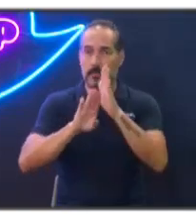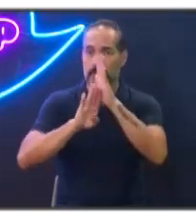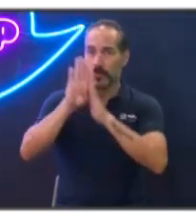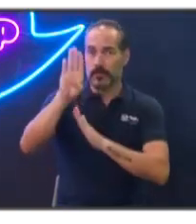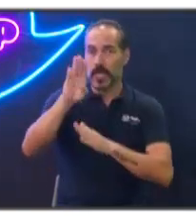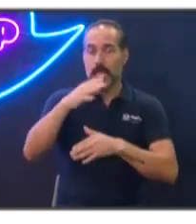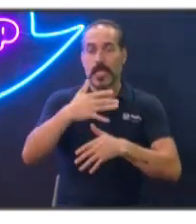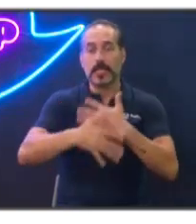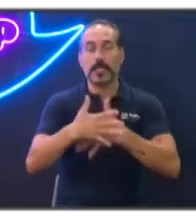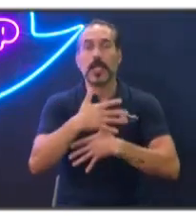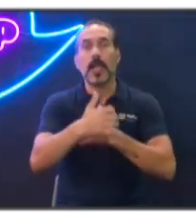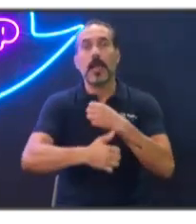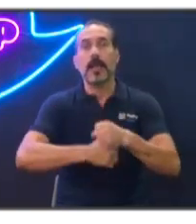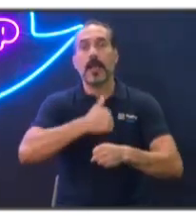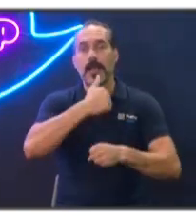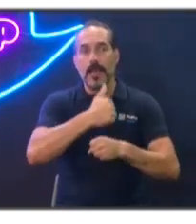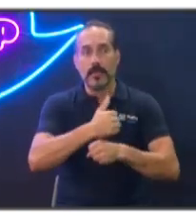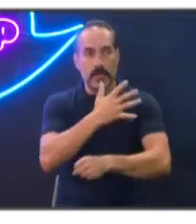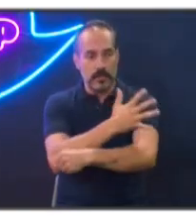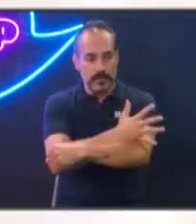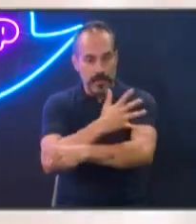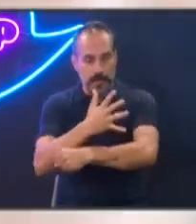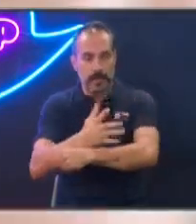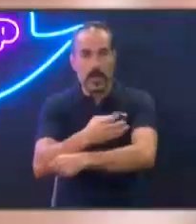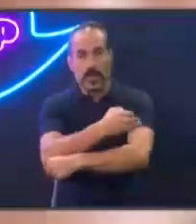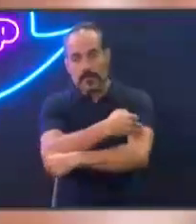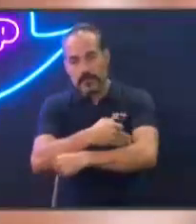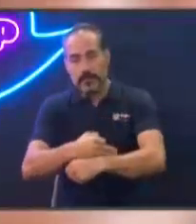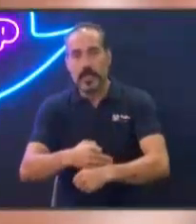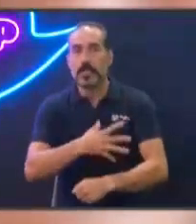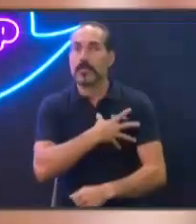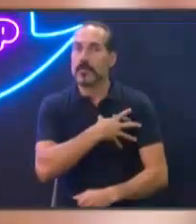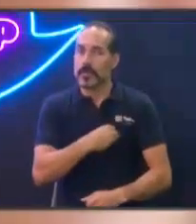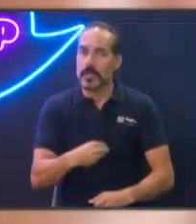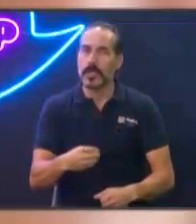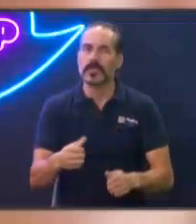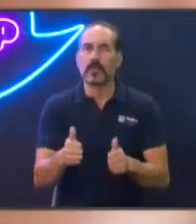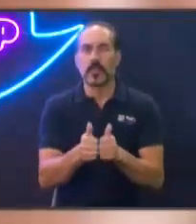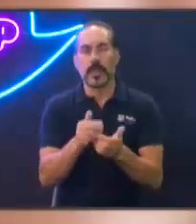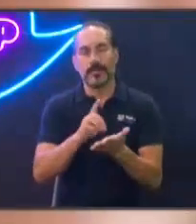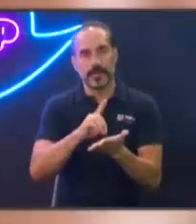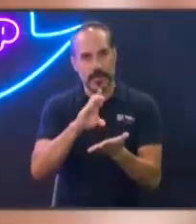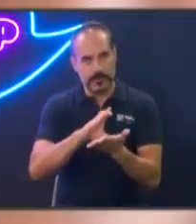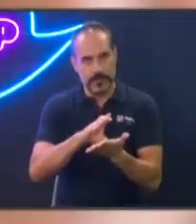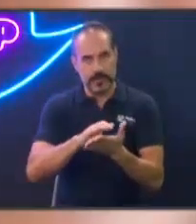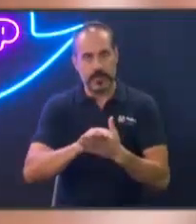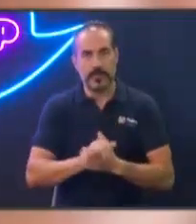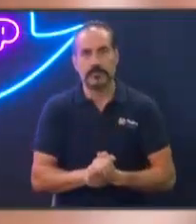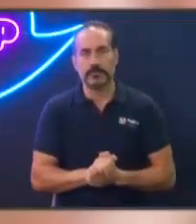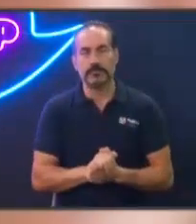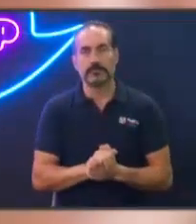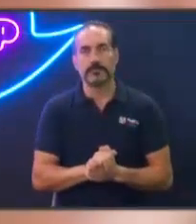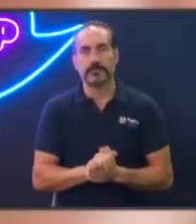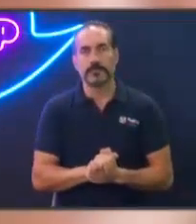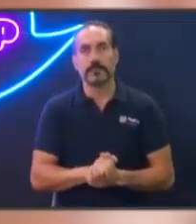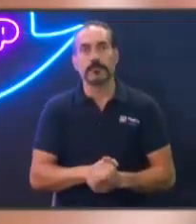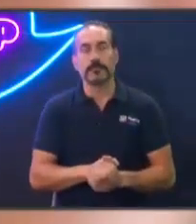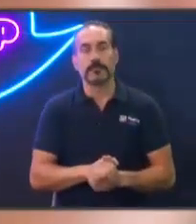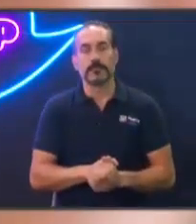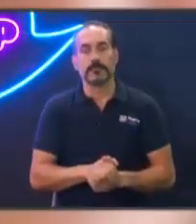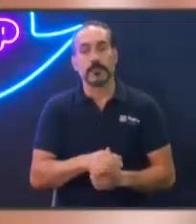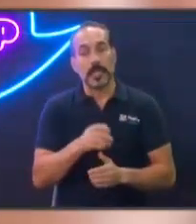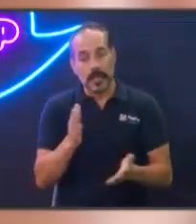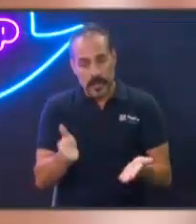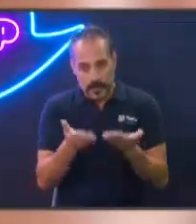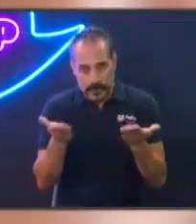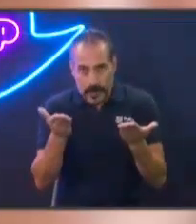dedicada al acompañamiento a familias con hijos que tienen algún tipo de diversidad funcional intentando convencerlas de que